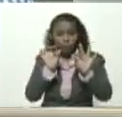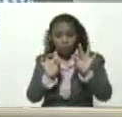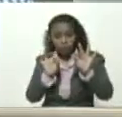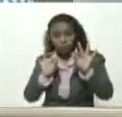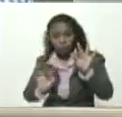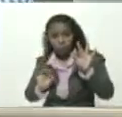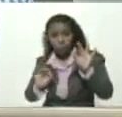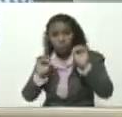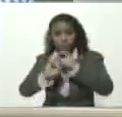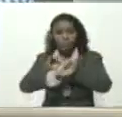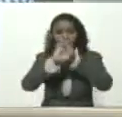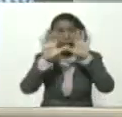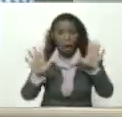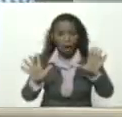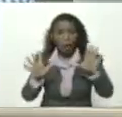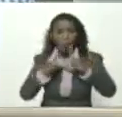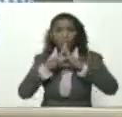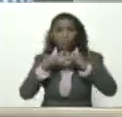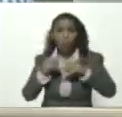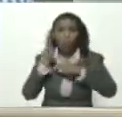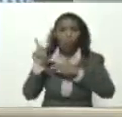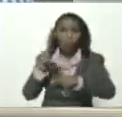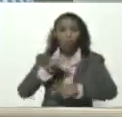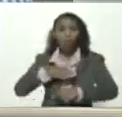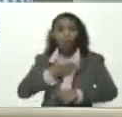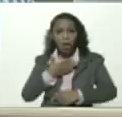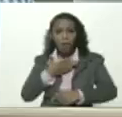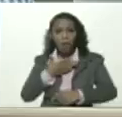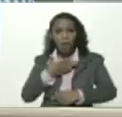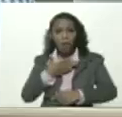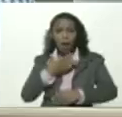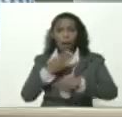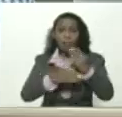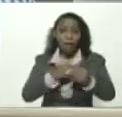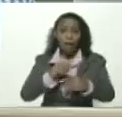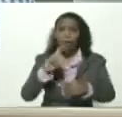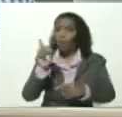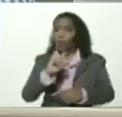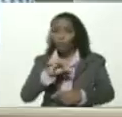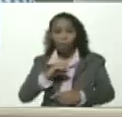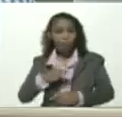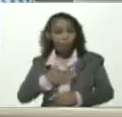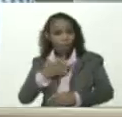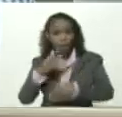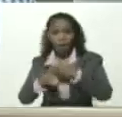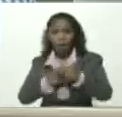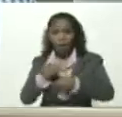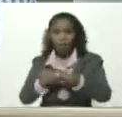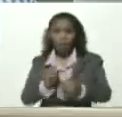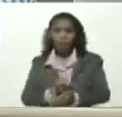precisa, todo lo que se puede y todo lo que no se puede.